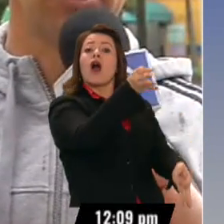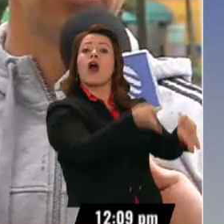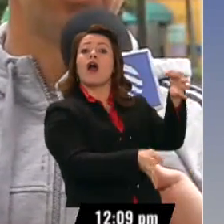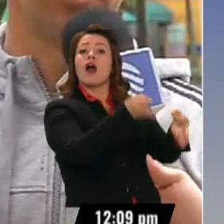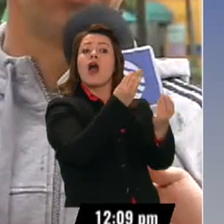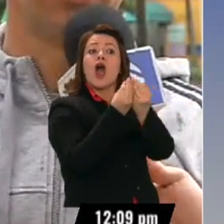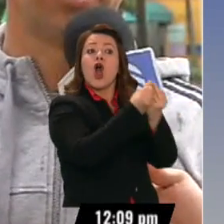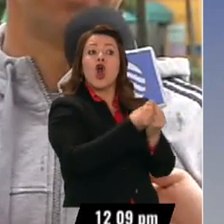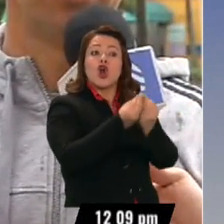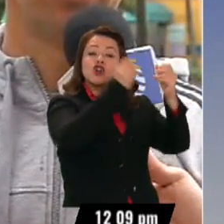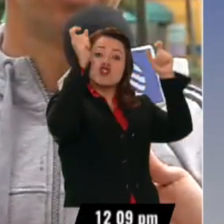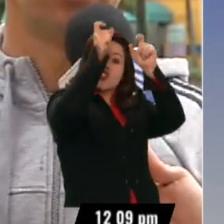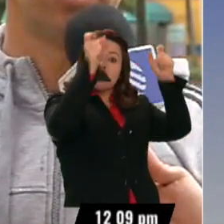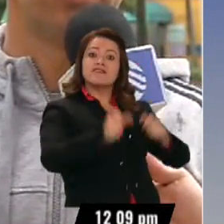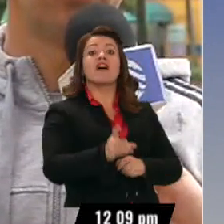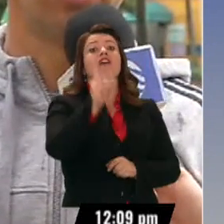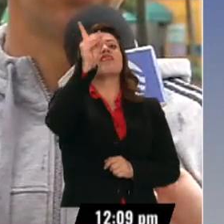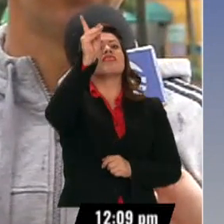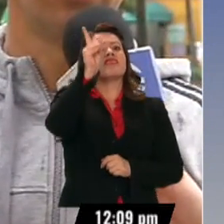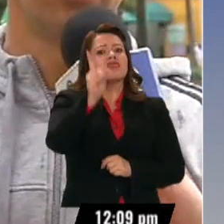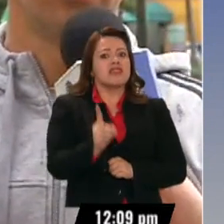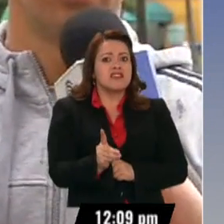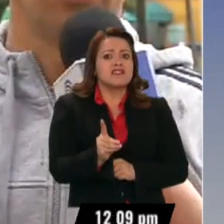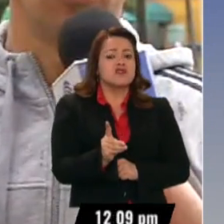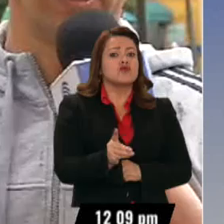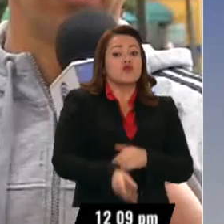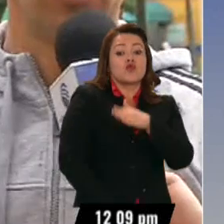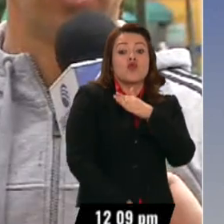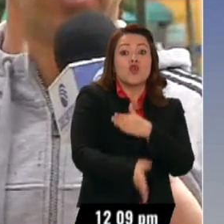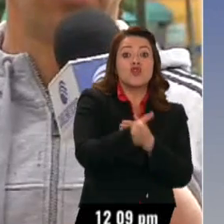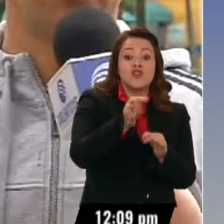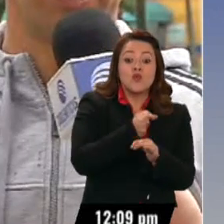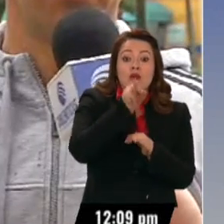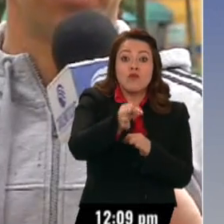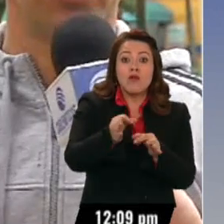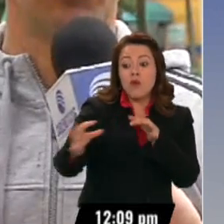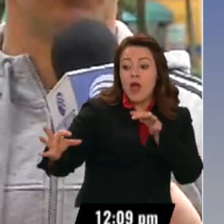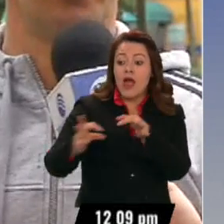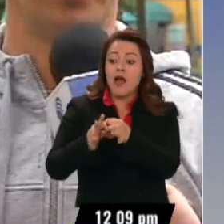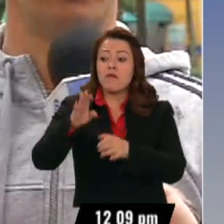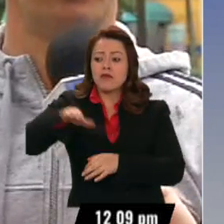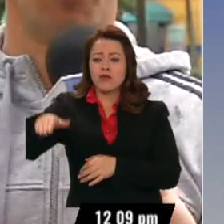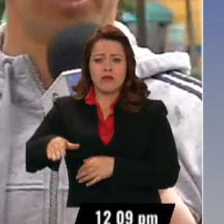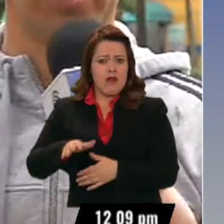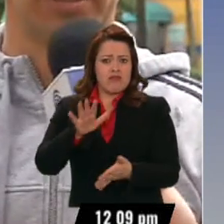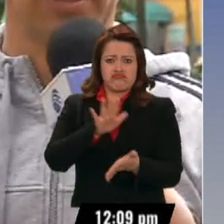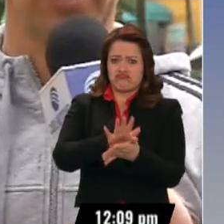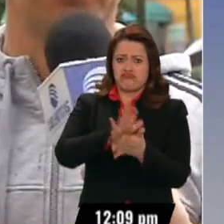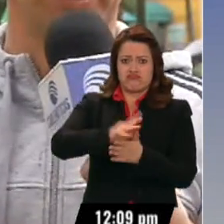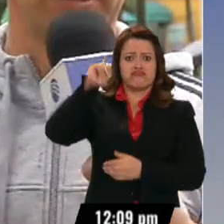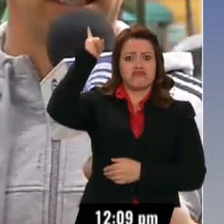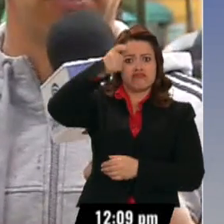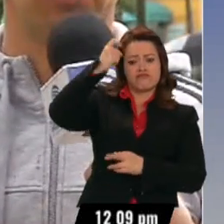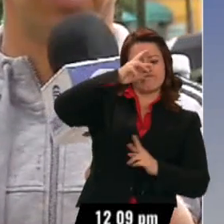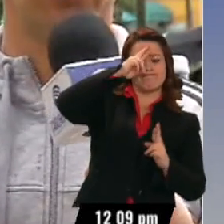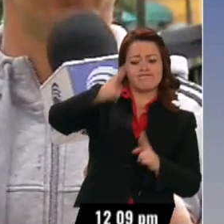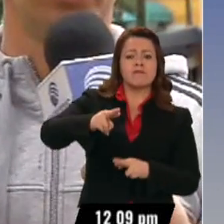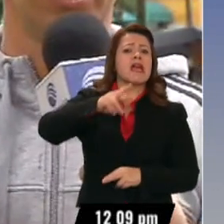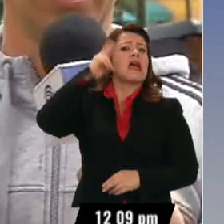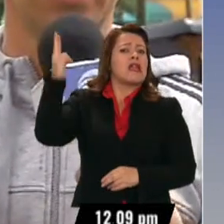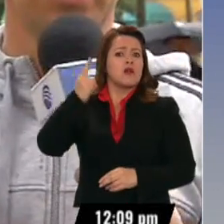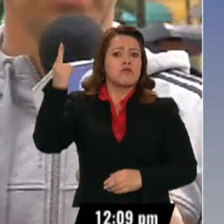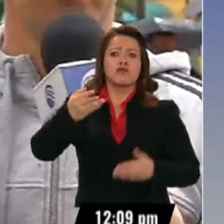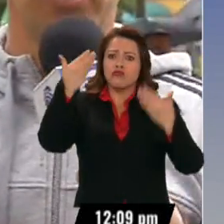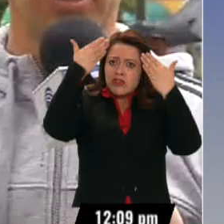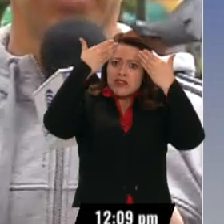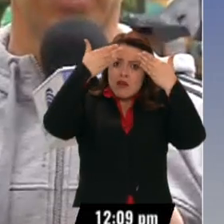que determinaron las comisiones de ordenamiento territorial del Congreso, el gobierno nacional lo respeta, porque este es un gobierno demócrata que respeta los